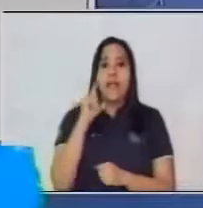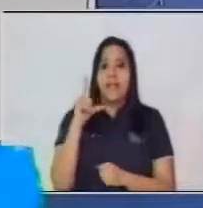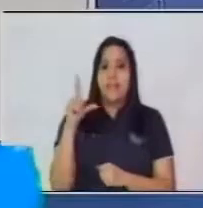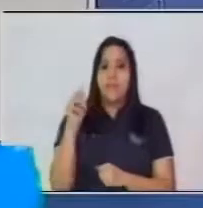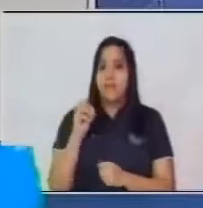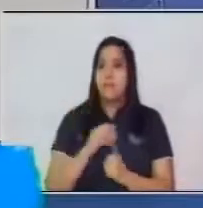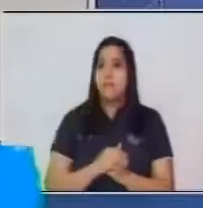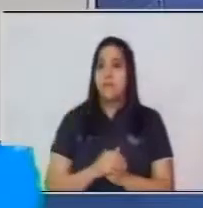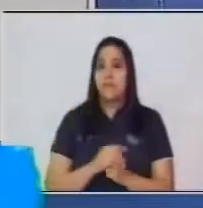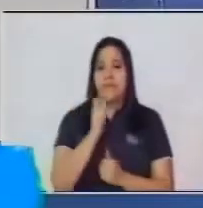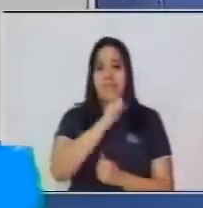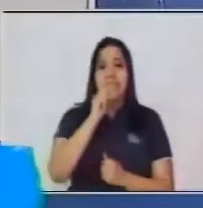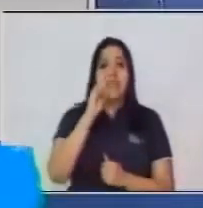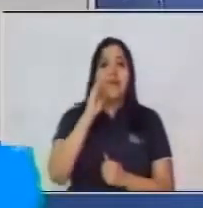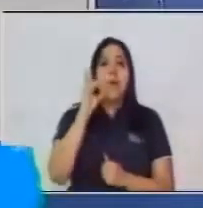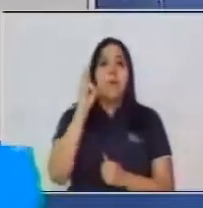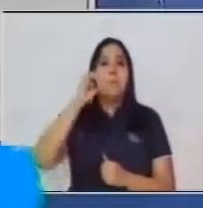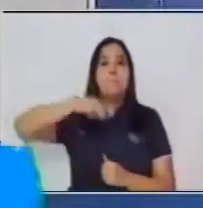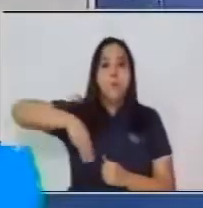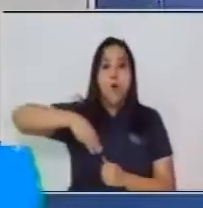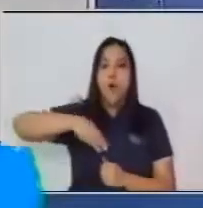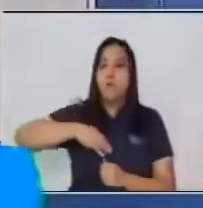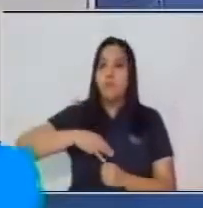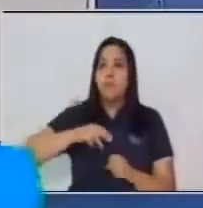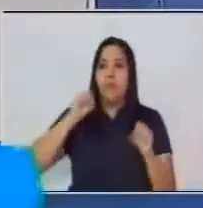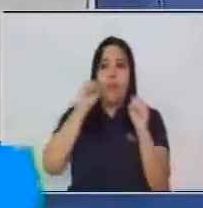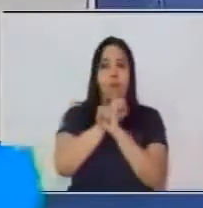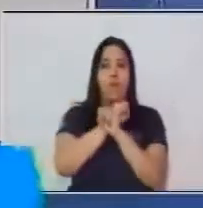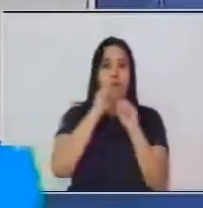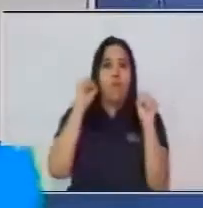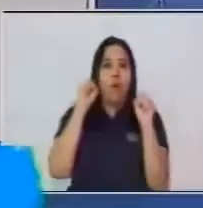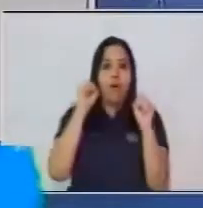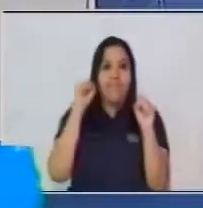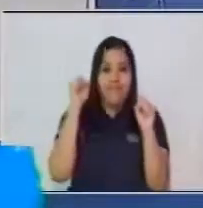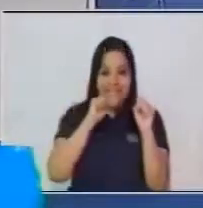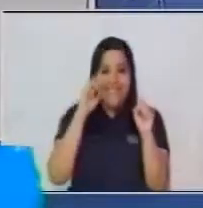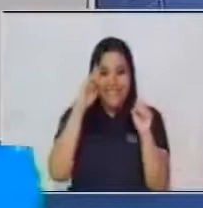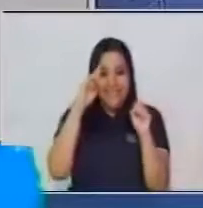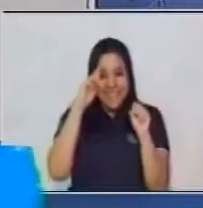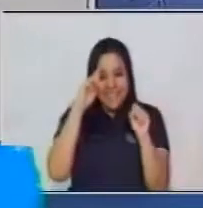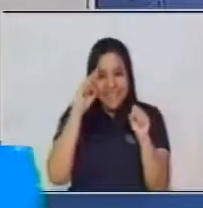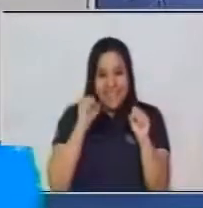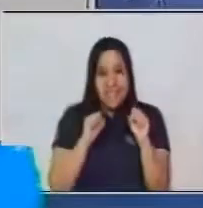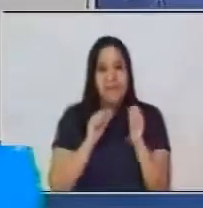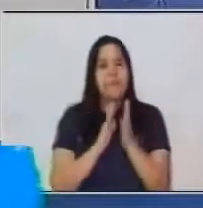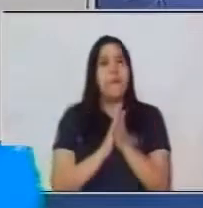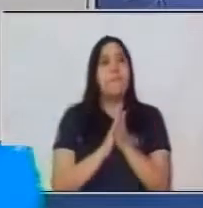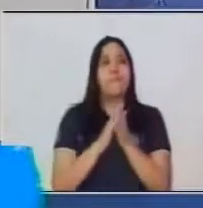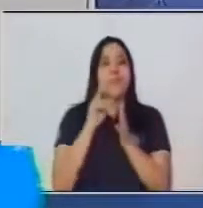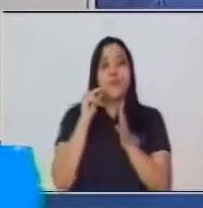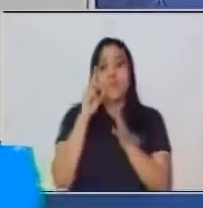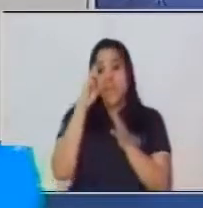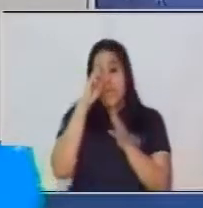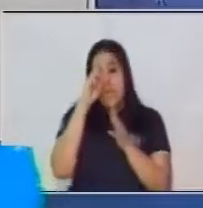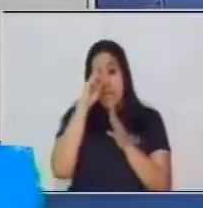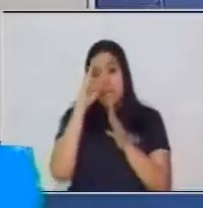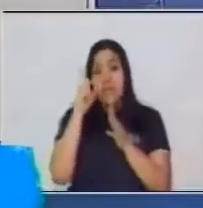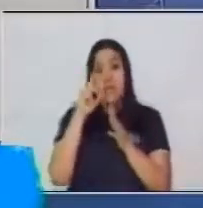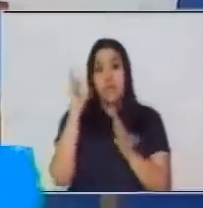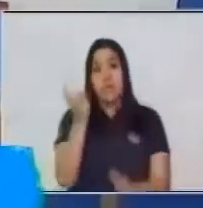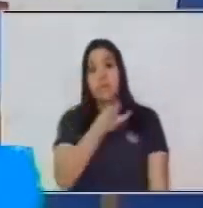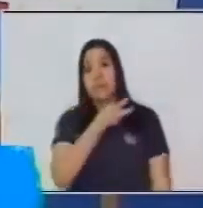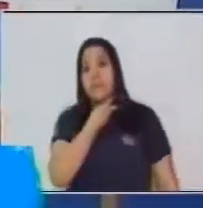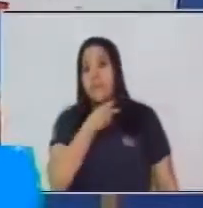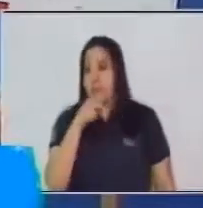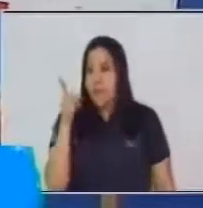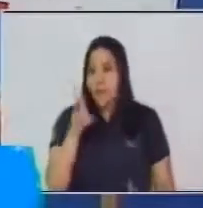boom, que explotó. Había una serie Batman, no sé si la has visto, una serie tal vez de los